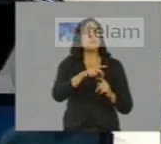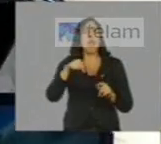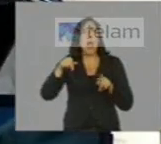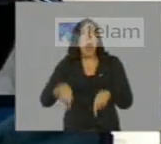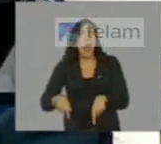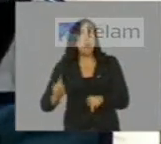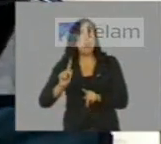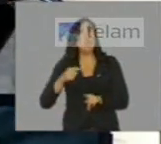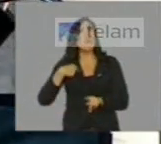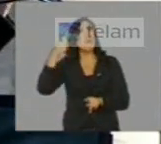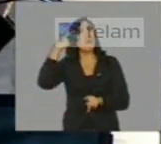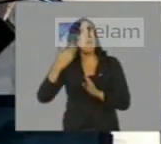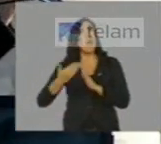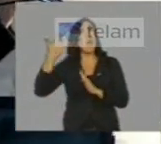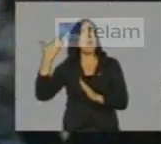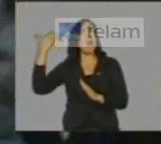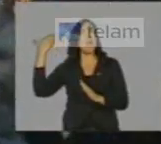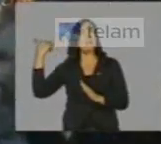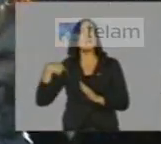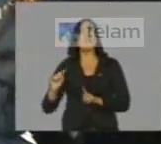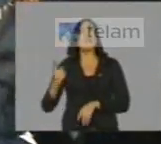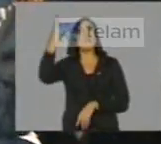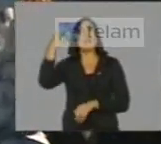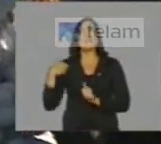sino cuando lo acompañé por primera vez a él,